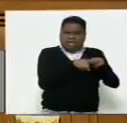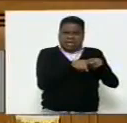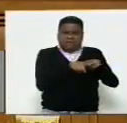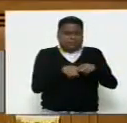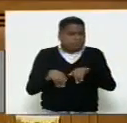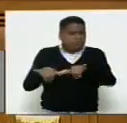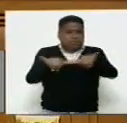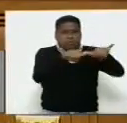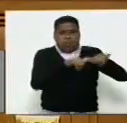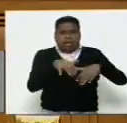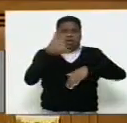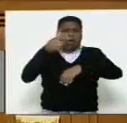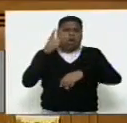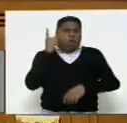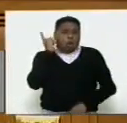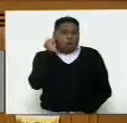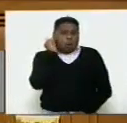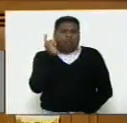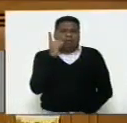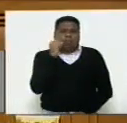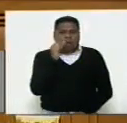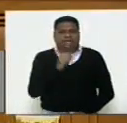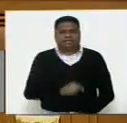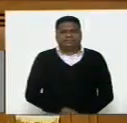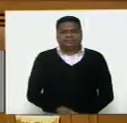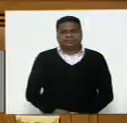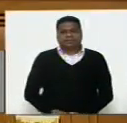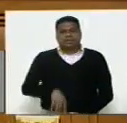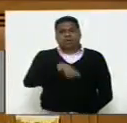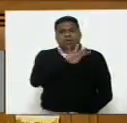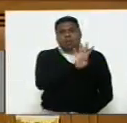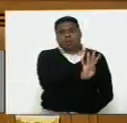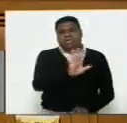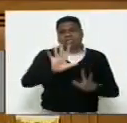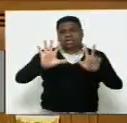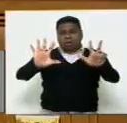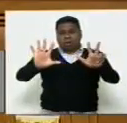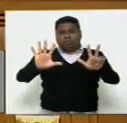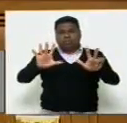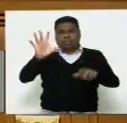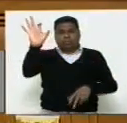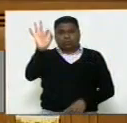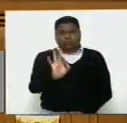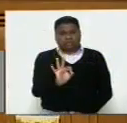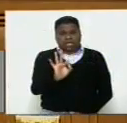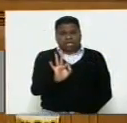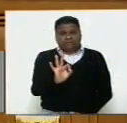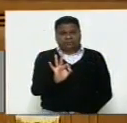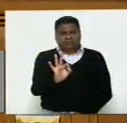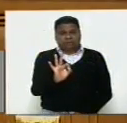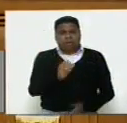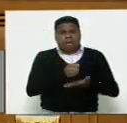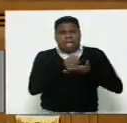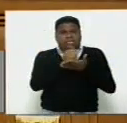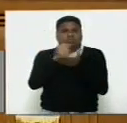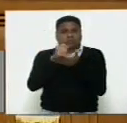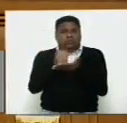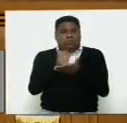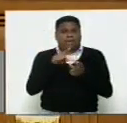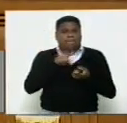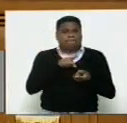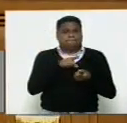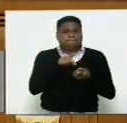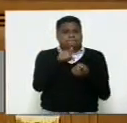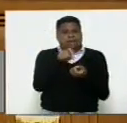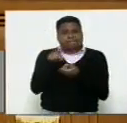de Género, el hecho de que el 45% de los créditos de la banca pública estén destinados a las mujeres, el programa